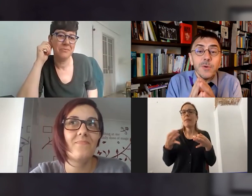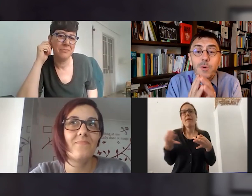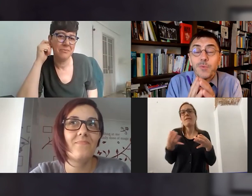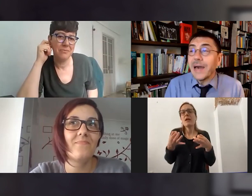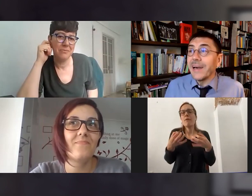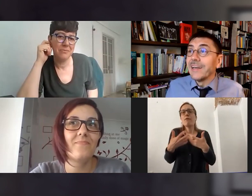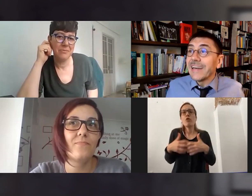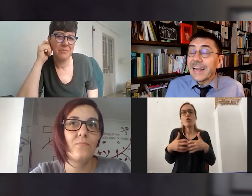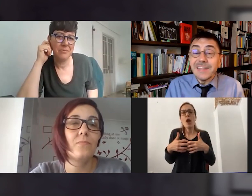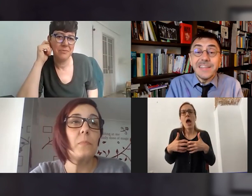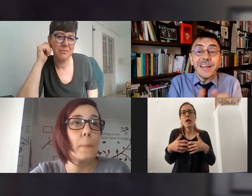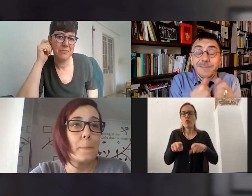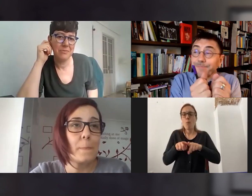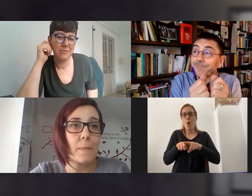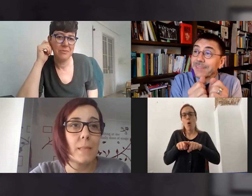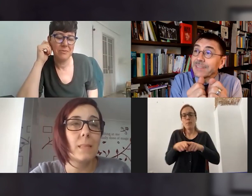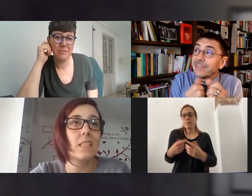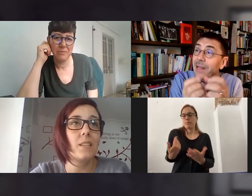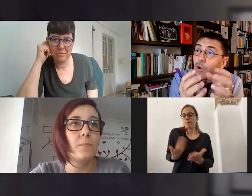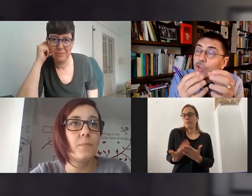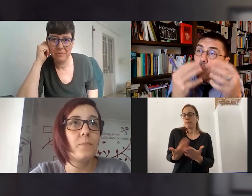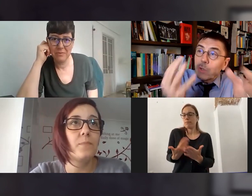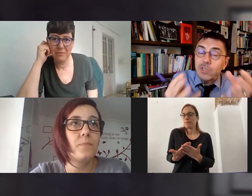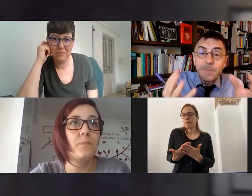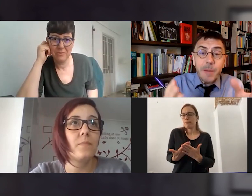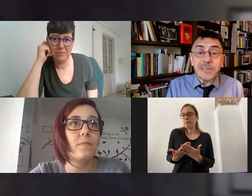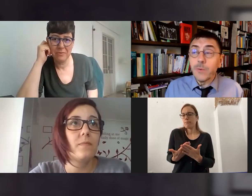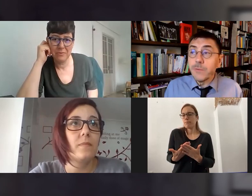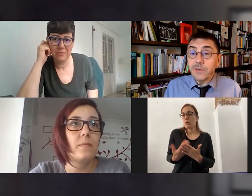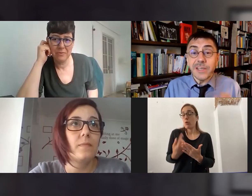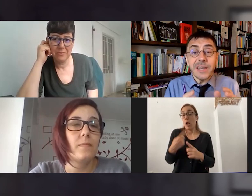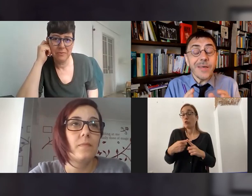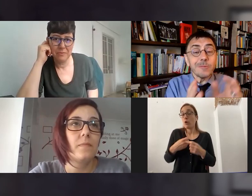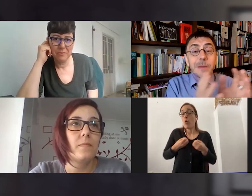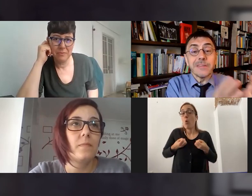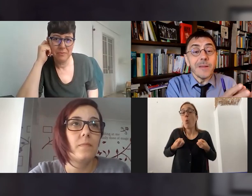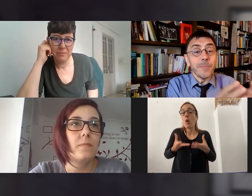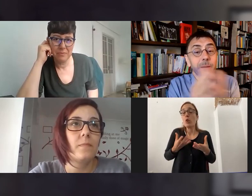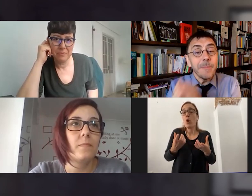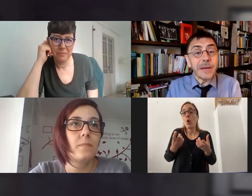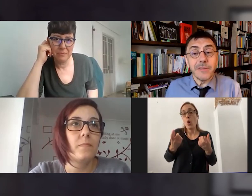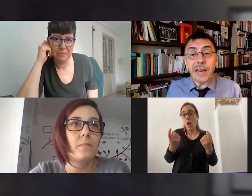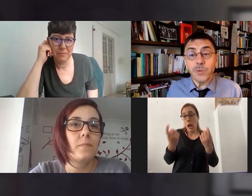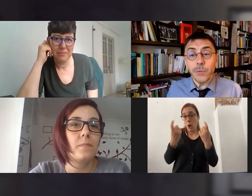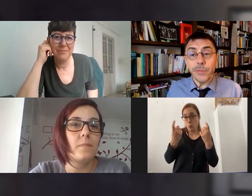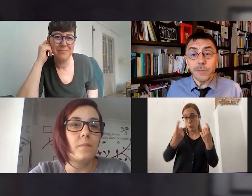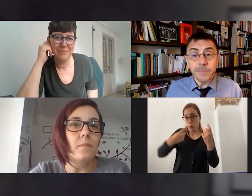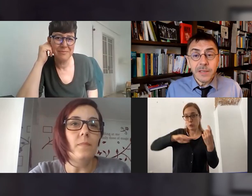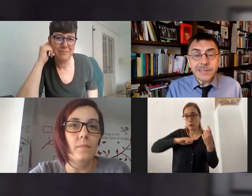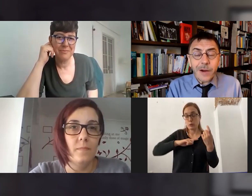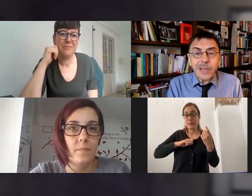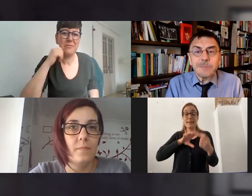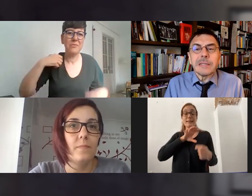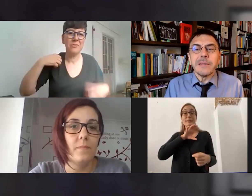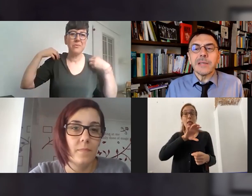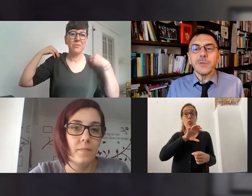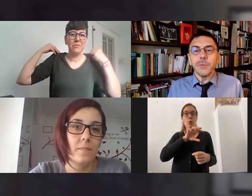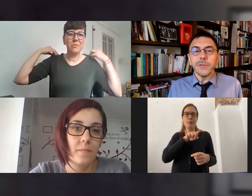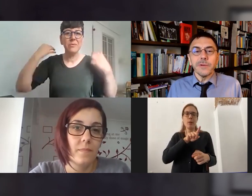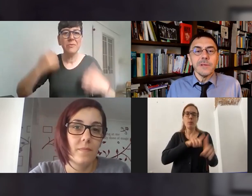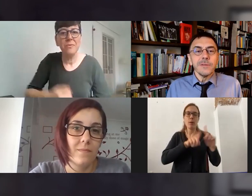funcionar, ¿no?, como una garantía de algo que yo cuento siempre a mis alumnos, que el Estado es parte del problema y parte de la solución. Claro que es